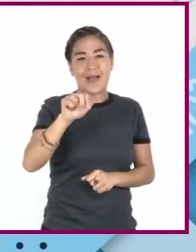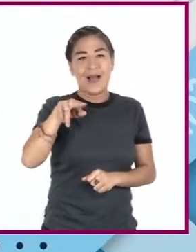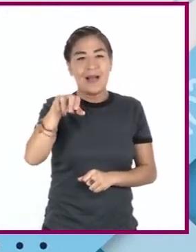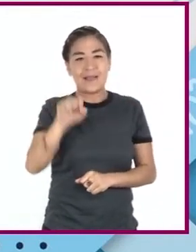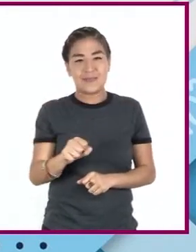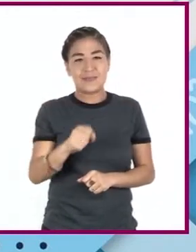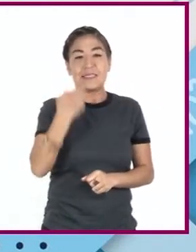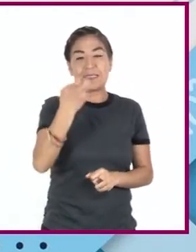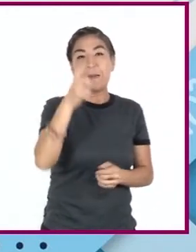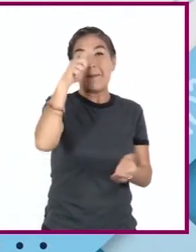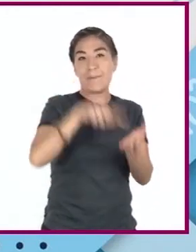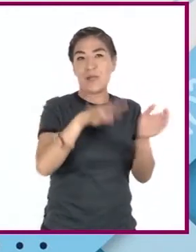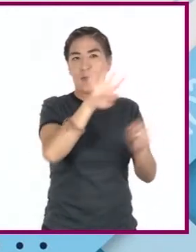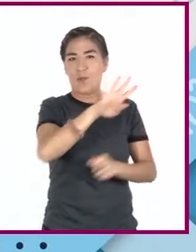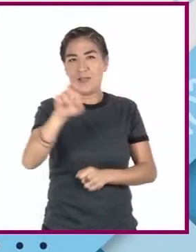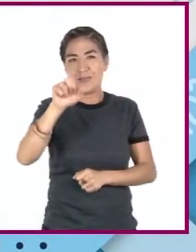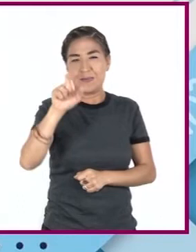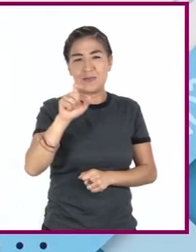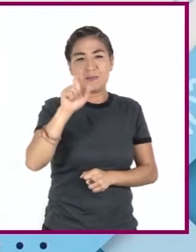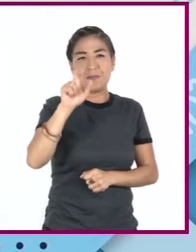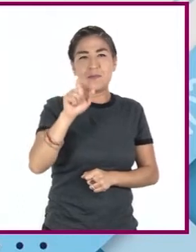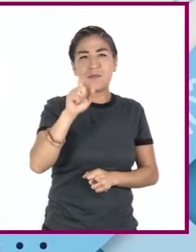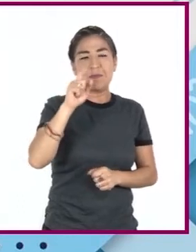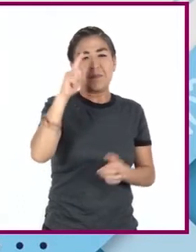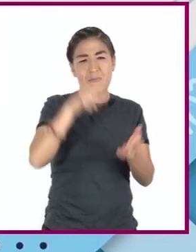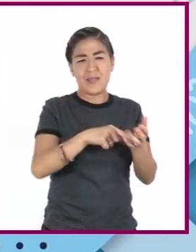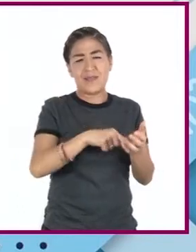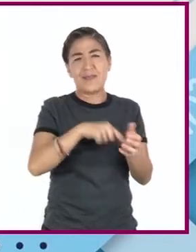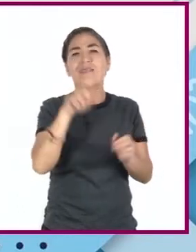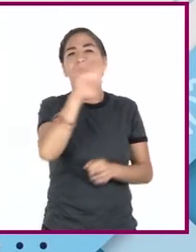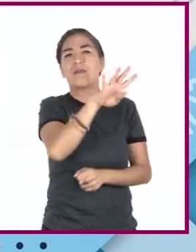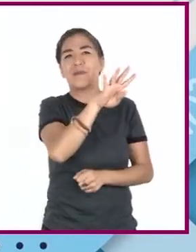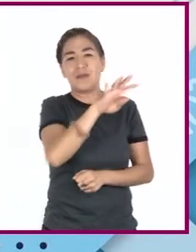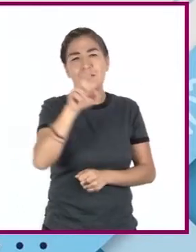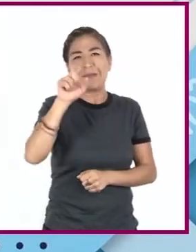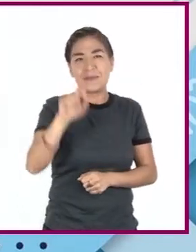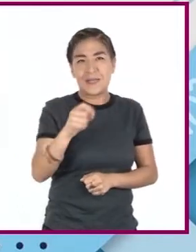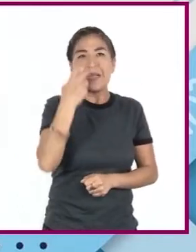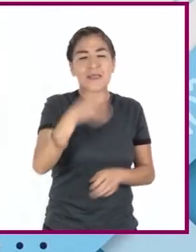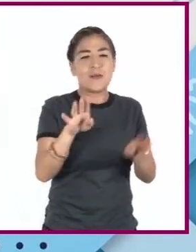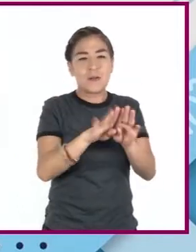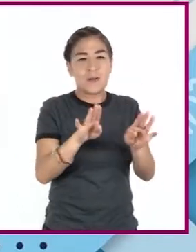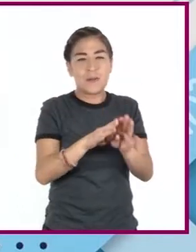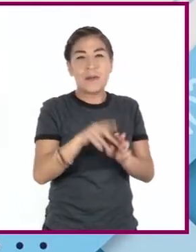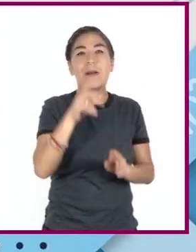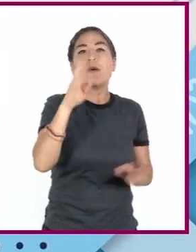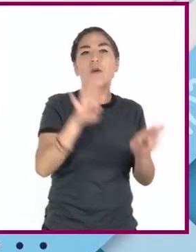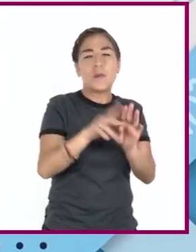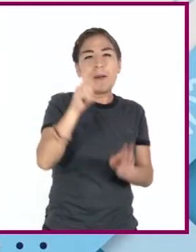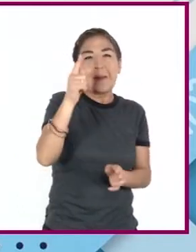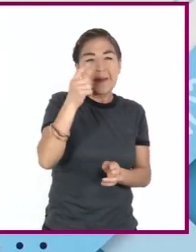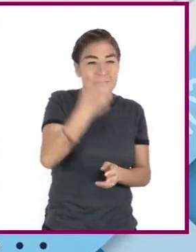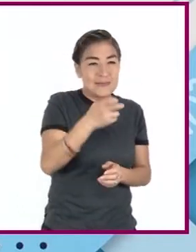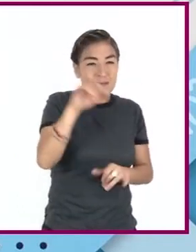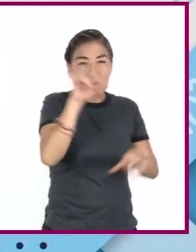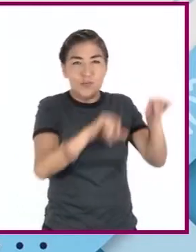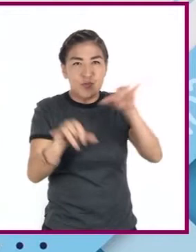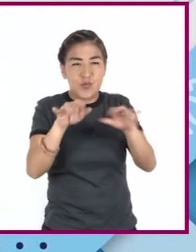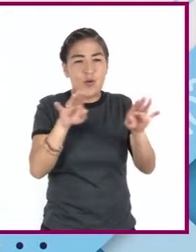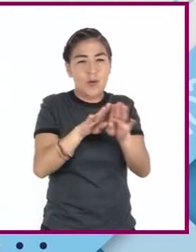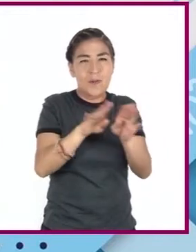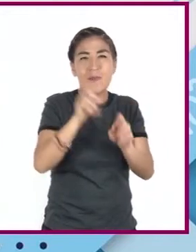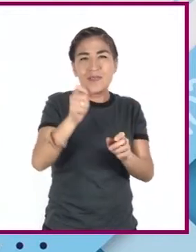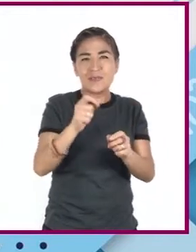en 1820. Ay, ese es el experimento donde modificaba la orientación de una brújula